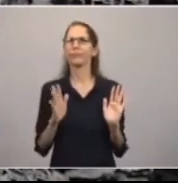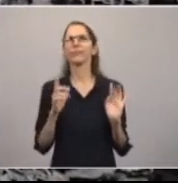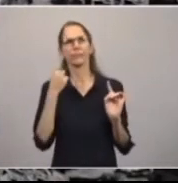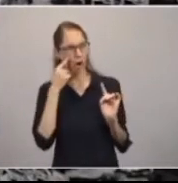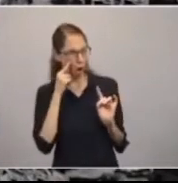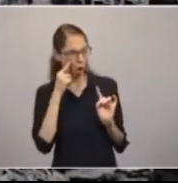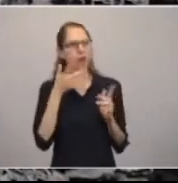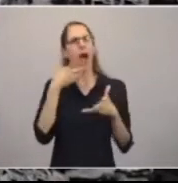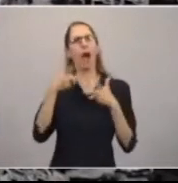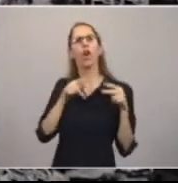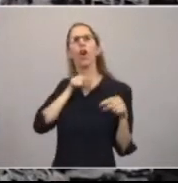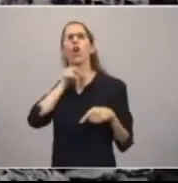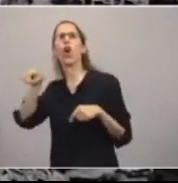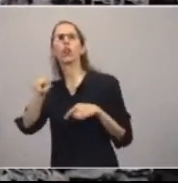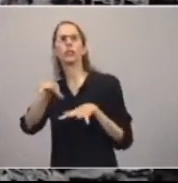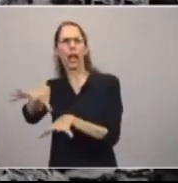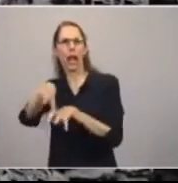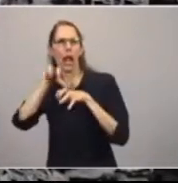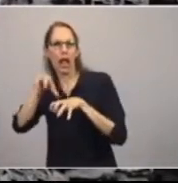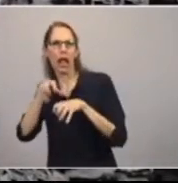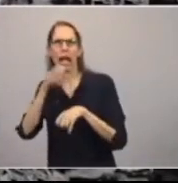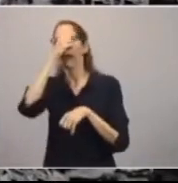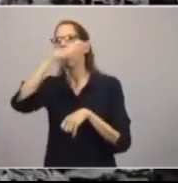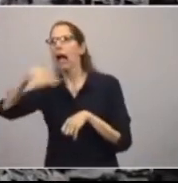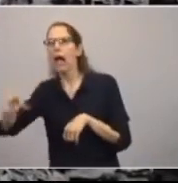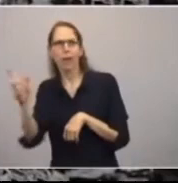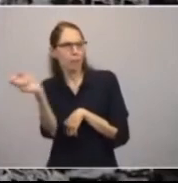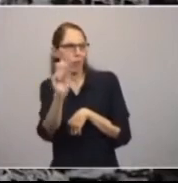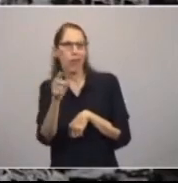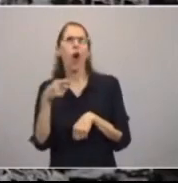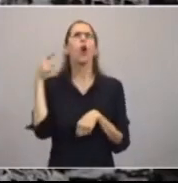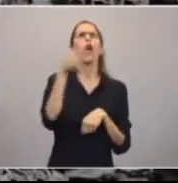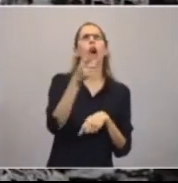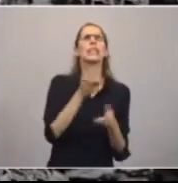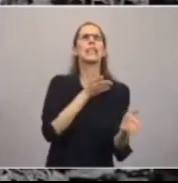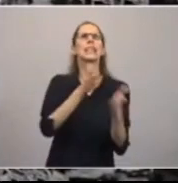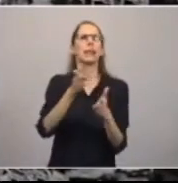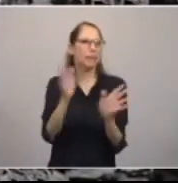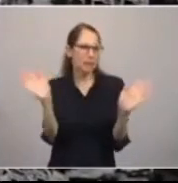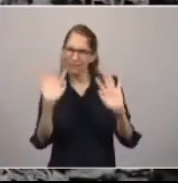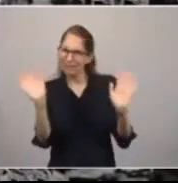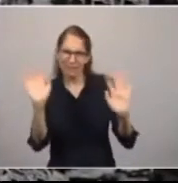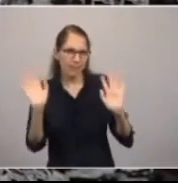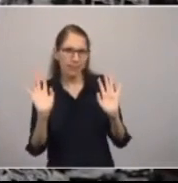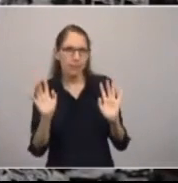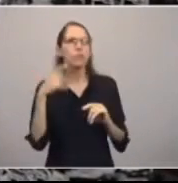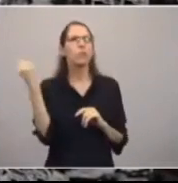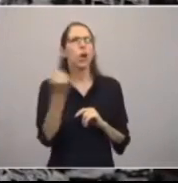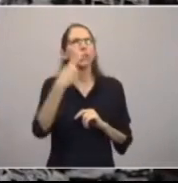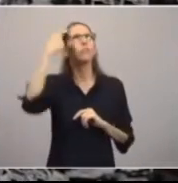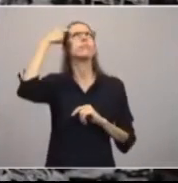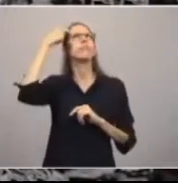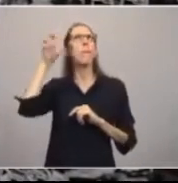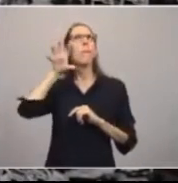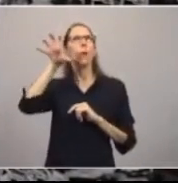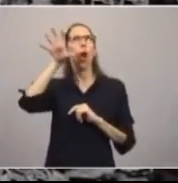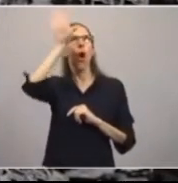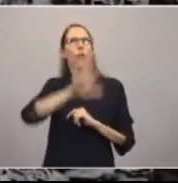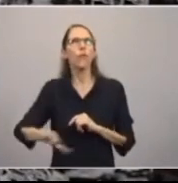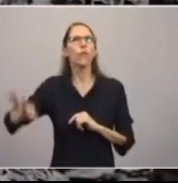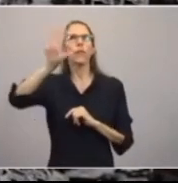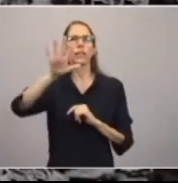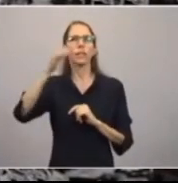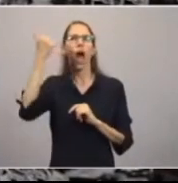agropecuaria, ni hablar contra los servicios, sino pensar que la provincia de Buenos Aires tiene campo,